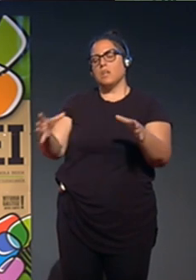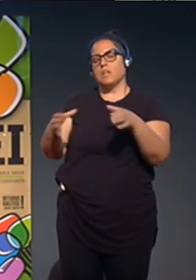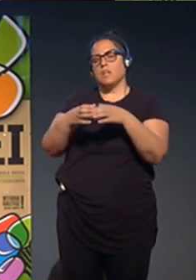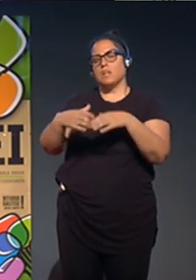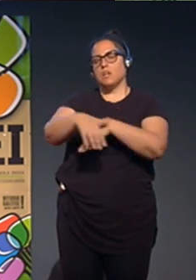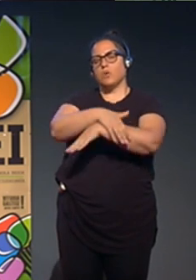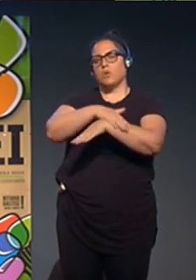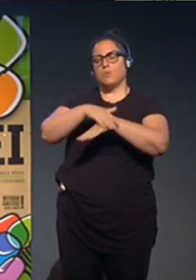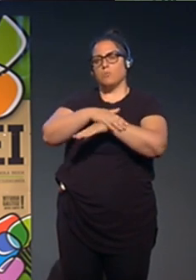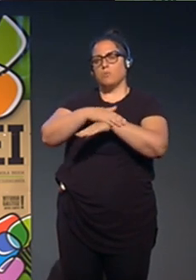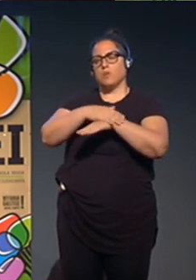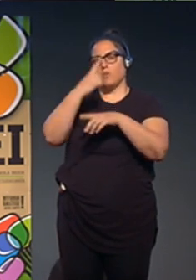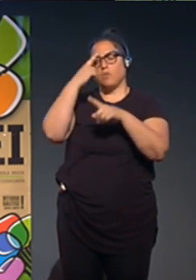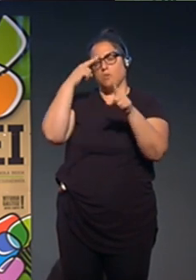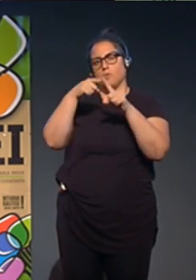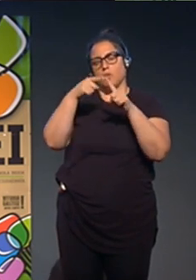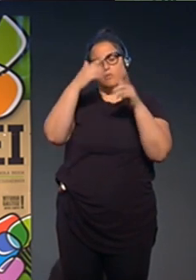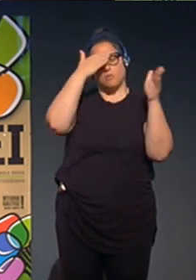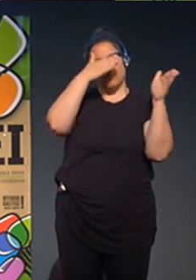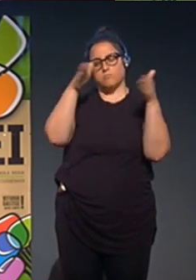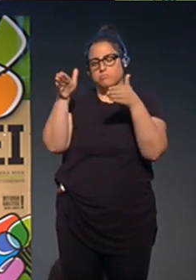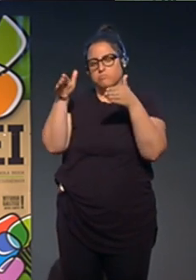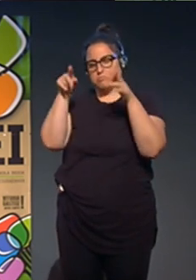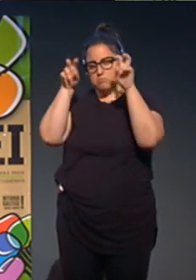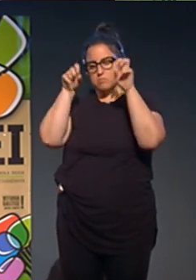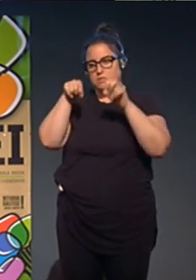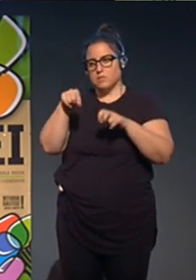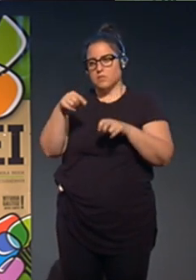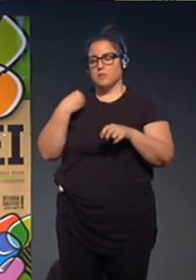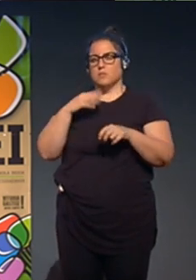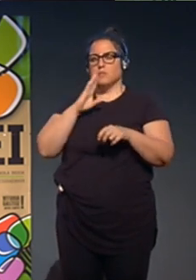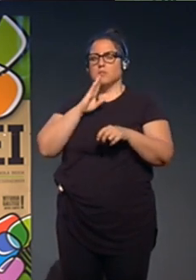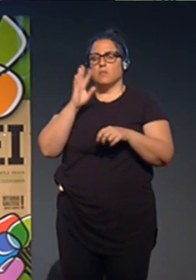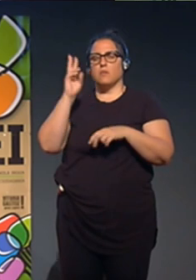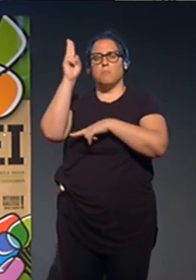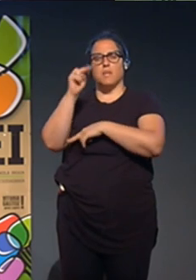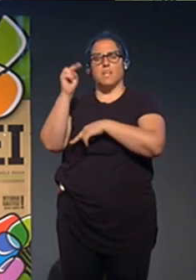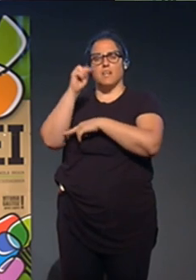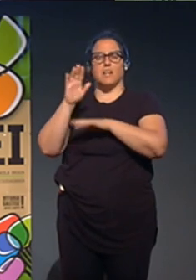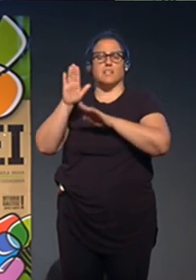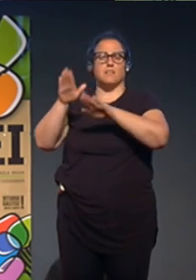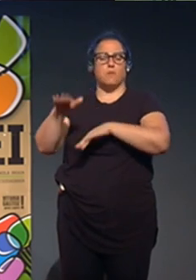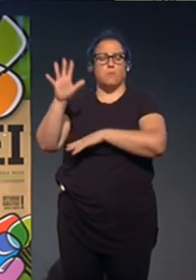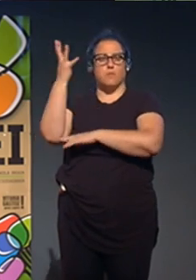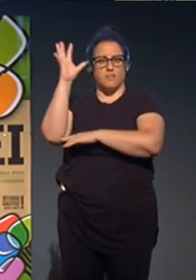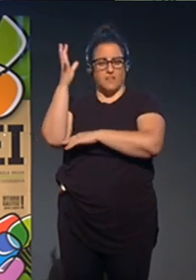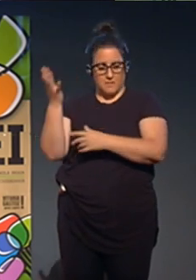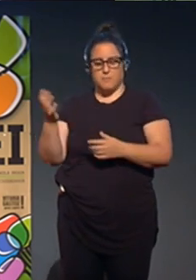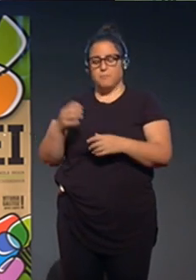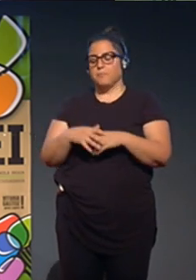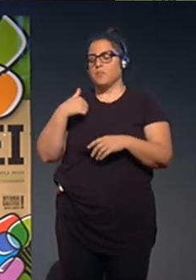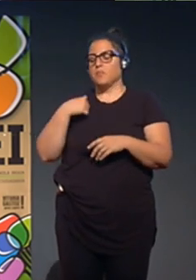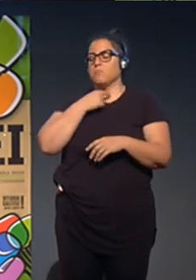atención en esto hablabais de greta zamber no y los viernes por por el clima y bueno yo pues